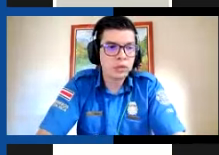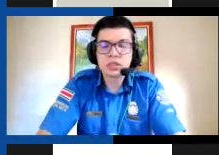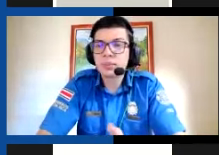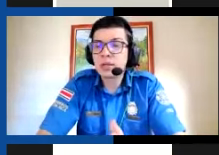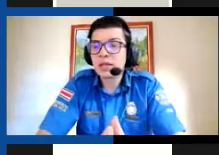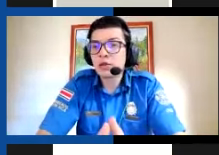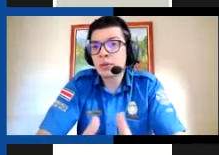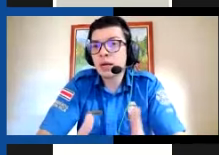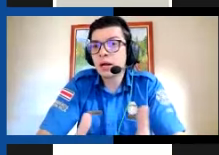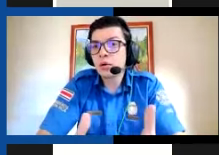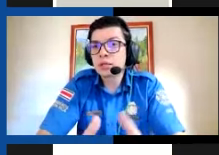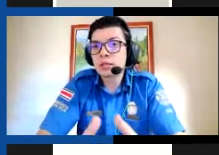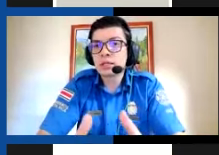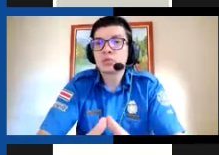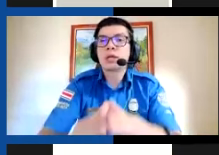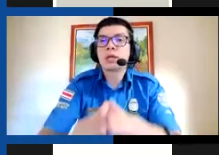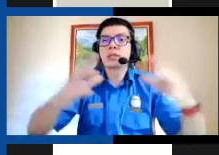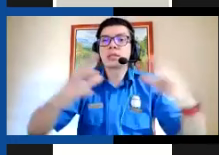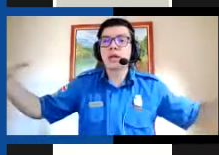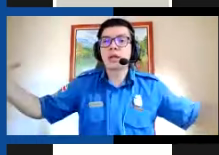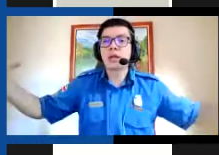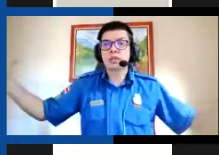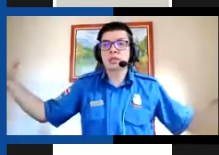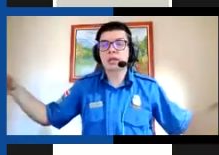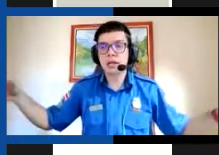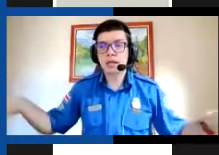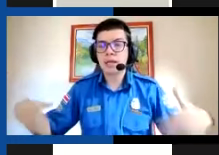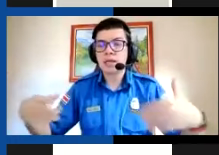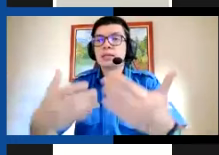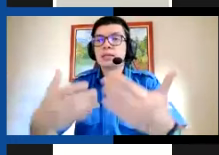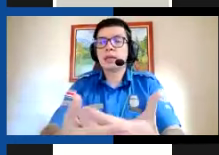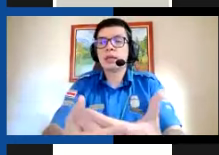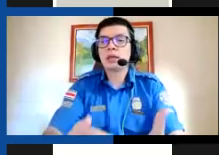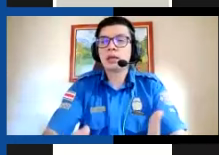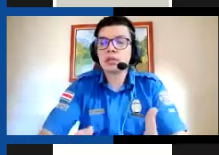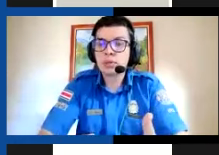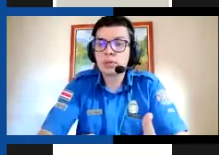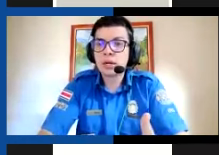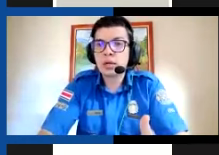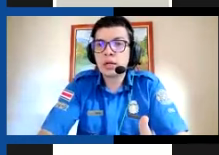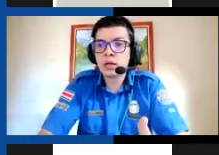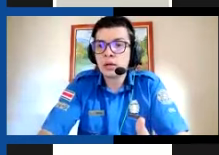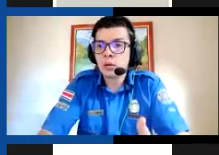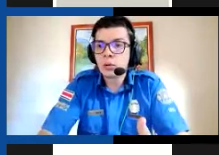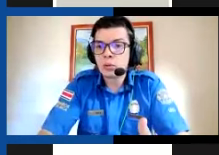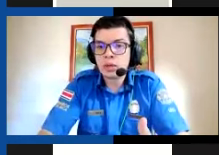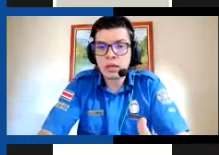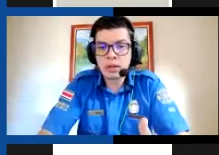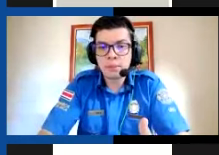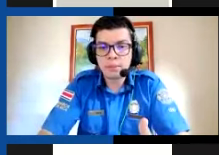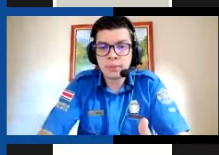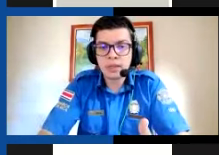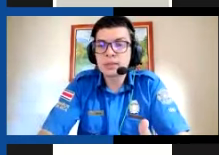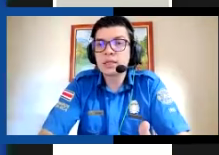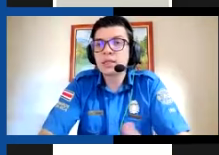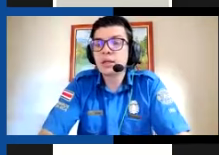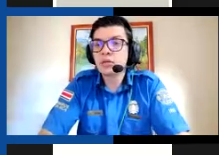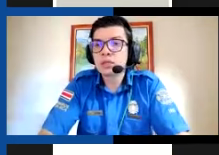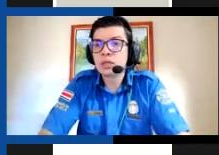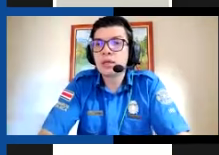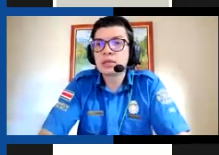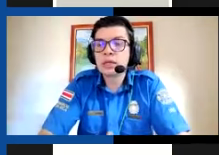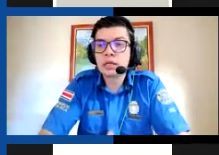sé, un recipiente de 2,000 galones, que ya es un tanque estacionario bastante grande, sí hay que respetar una distancia